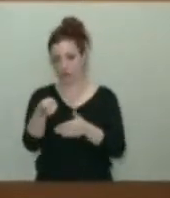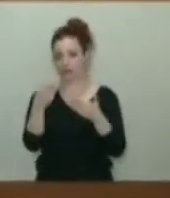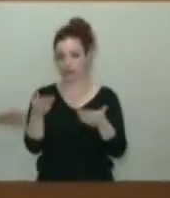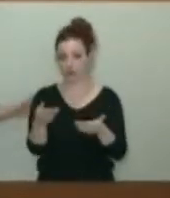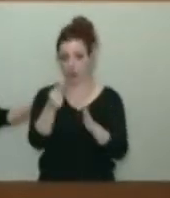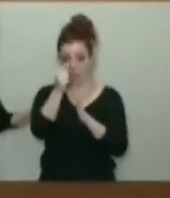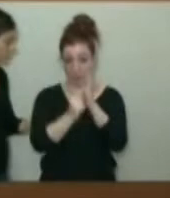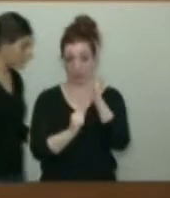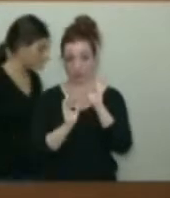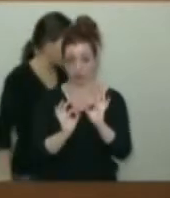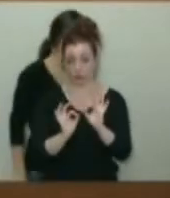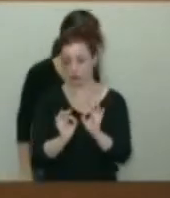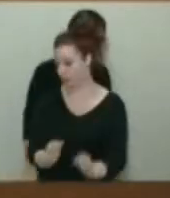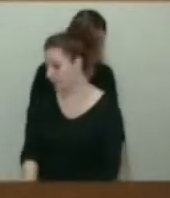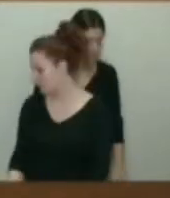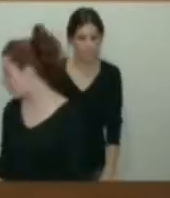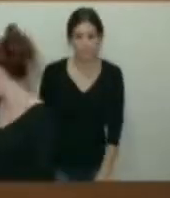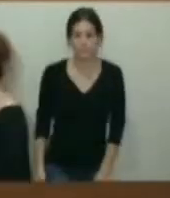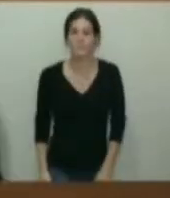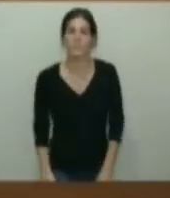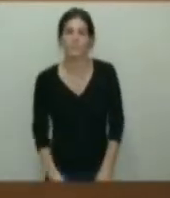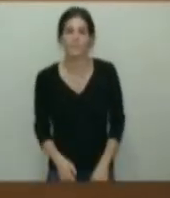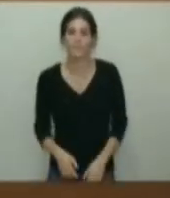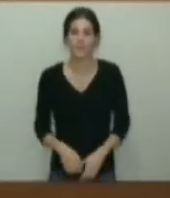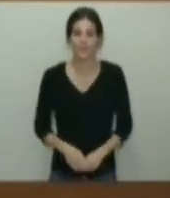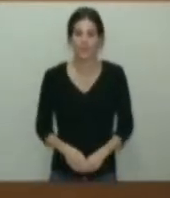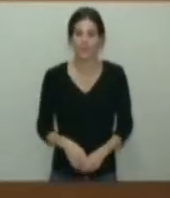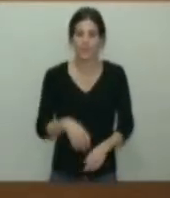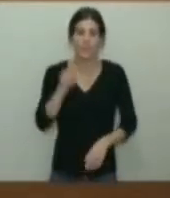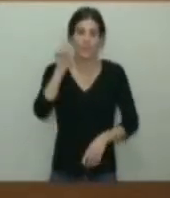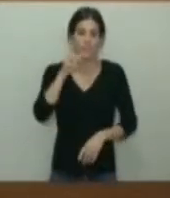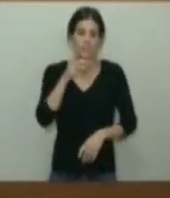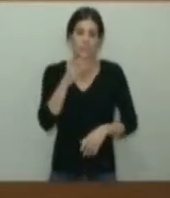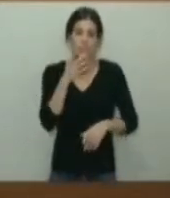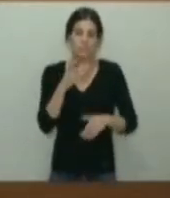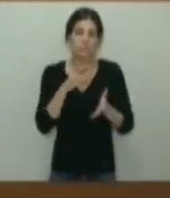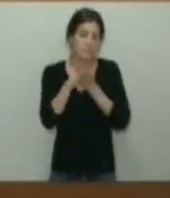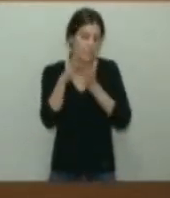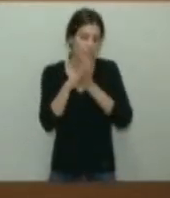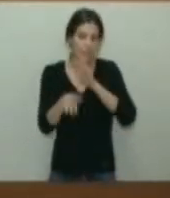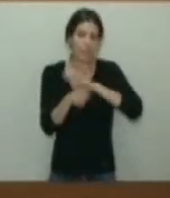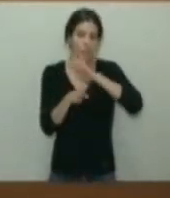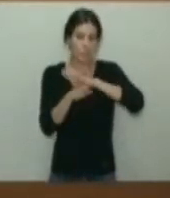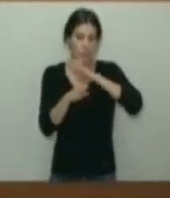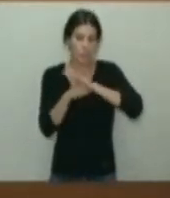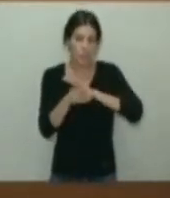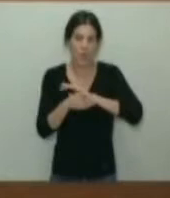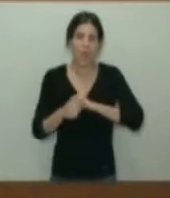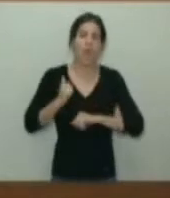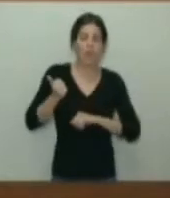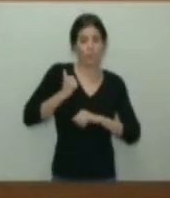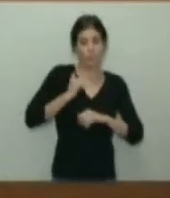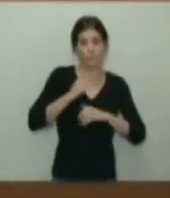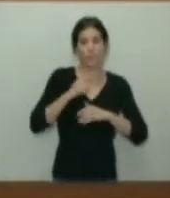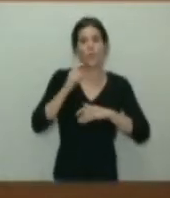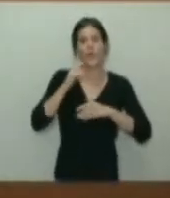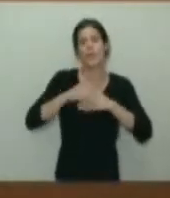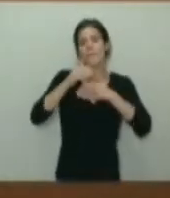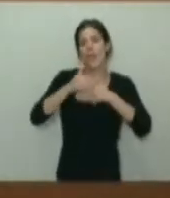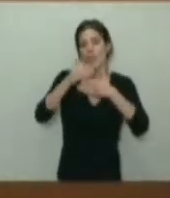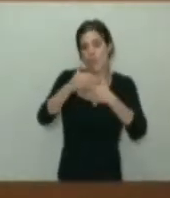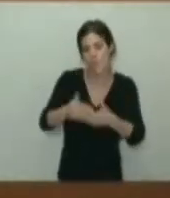los datos que manejan distintas asociaciones, se sigue acudiendo de forma abusiva al retraso en el plazo de pago